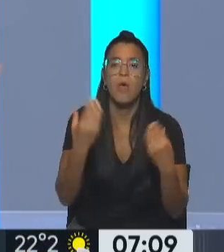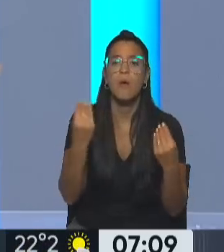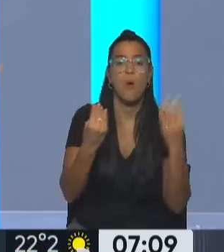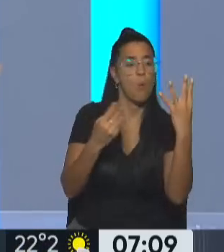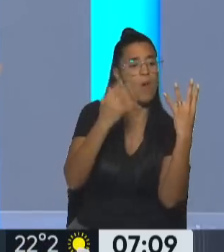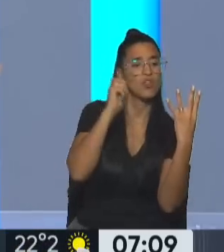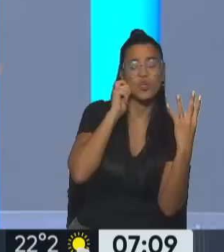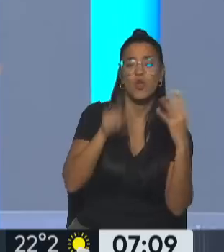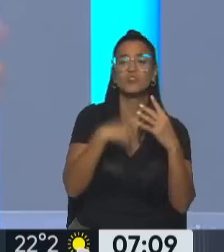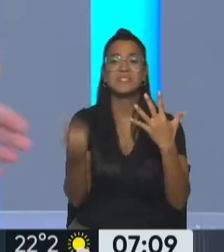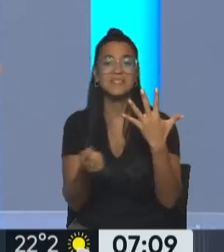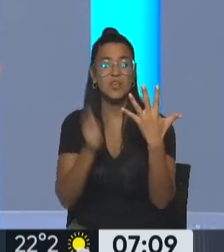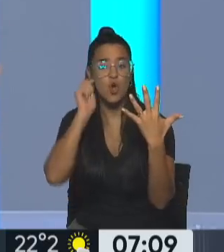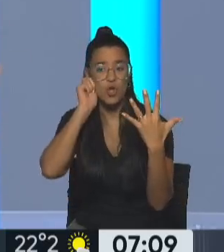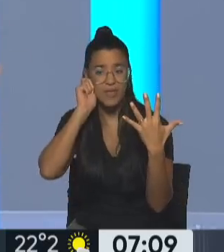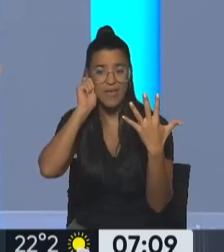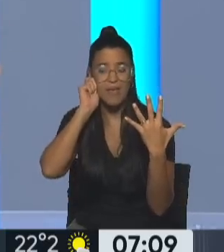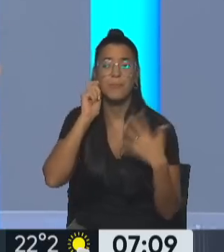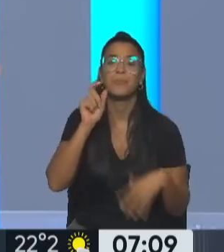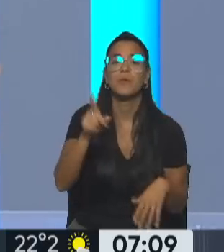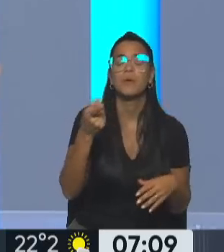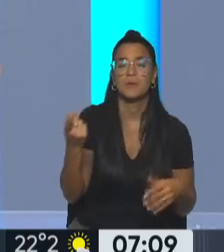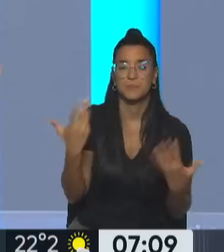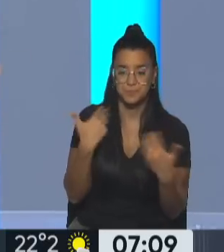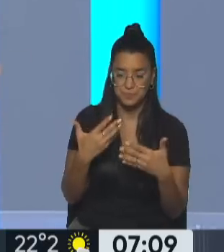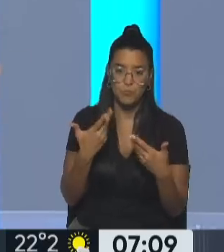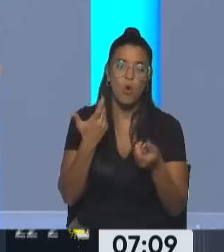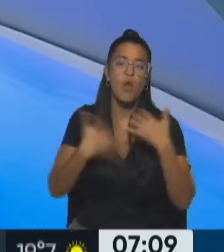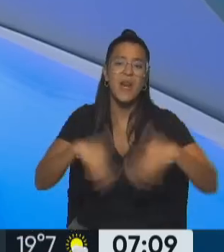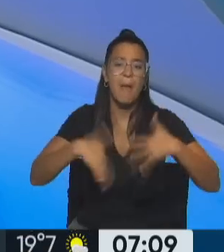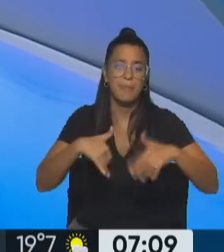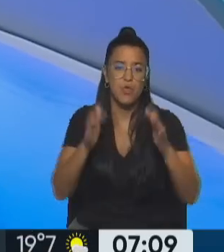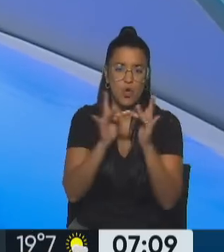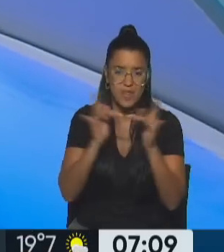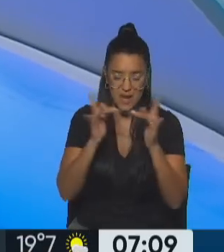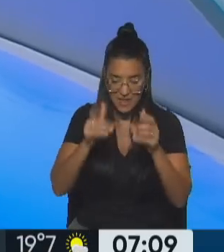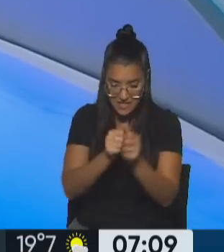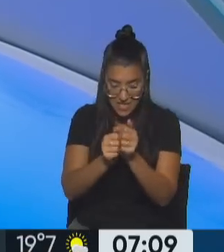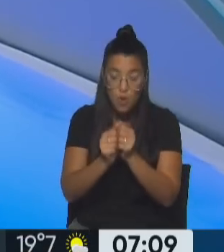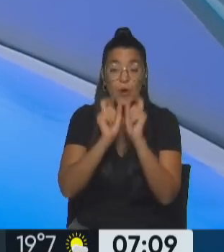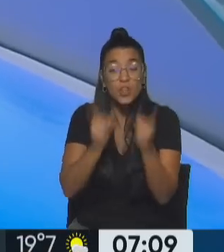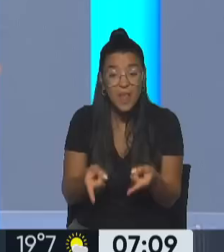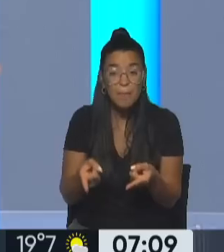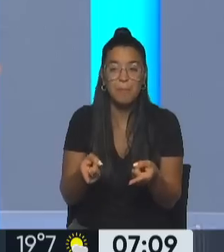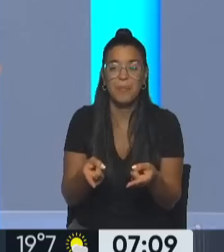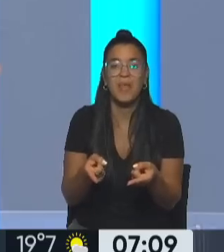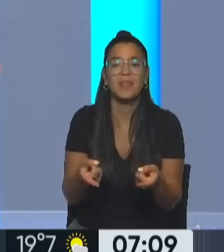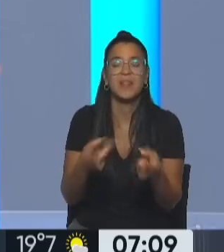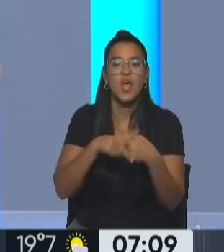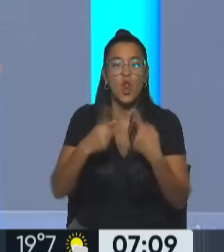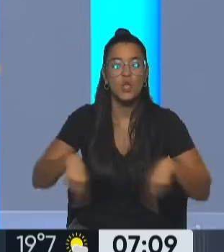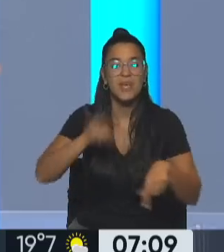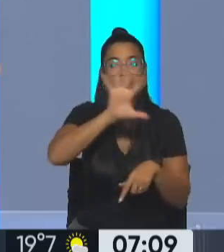4G porque el 5g no solamente va a servir para que podamos Navegar más rápido por internet en el celu sino que además también la tecnología